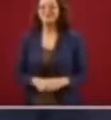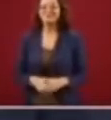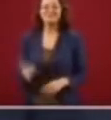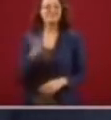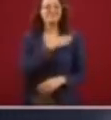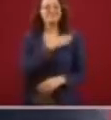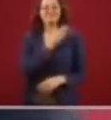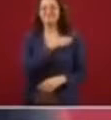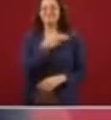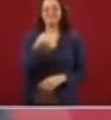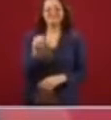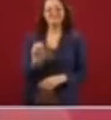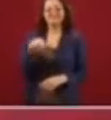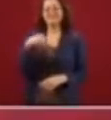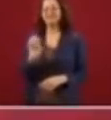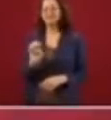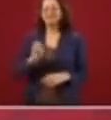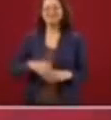buenísimos, pero